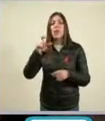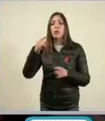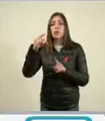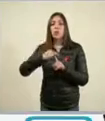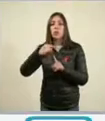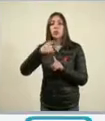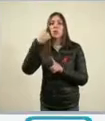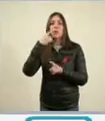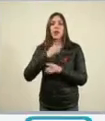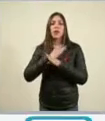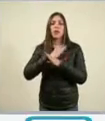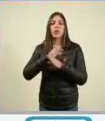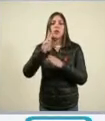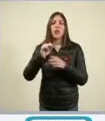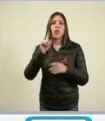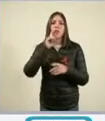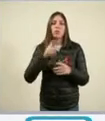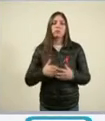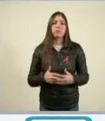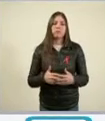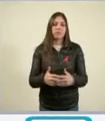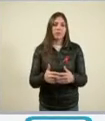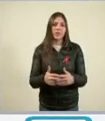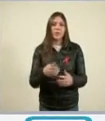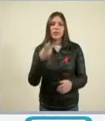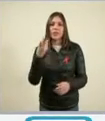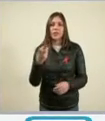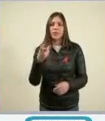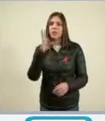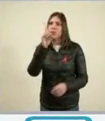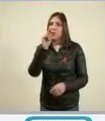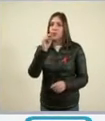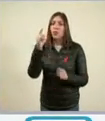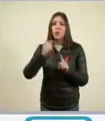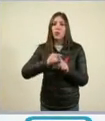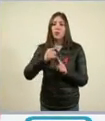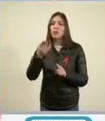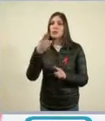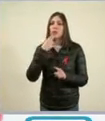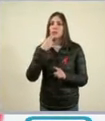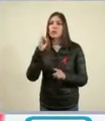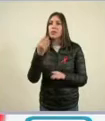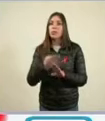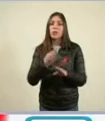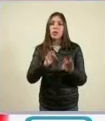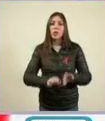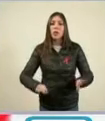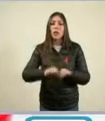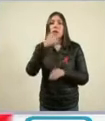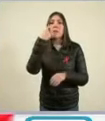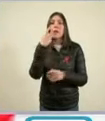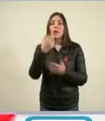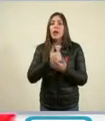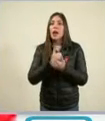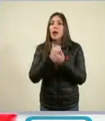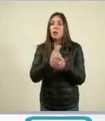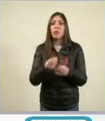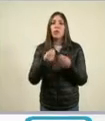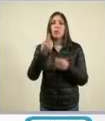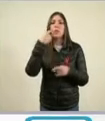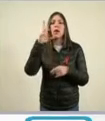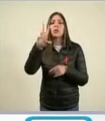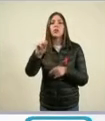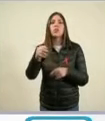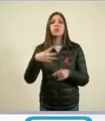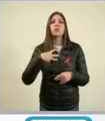embarazos. Y es la única manera en la que se puede evitar el contagio de una infección. Es lo que yo te decía, que por eso es de verdad vital